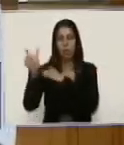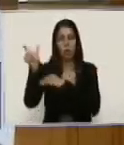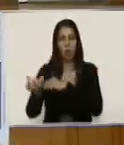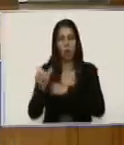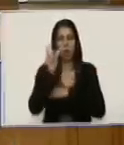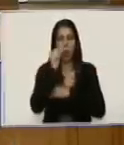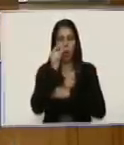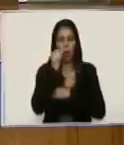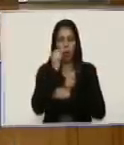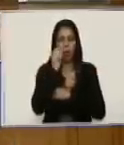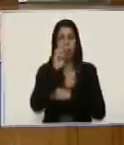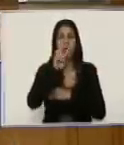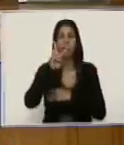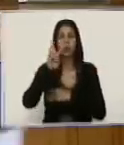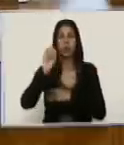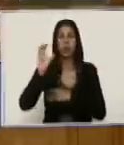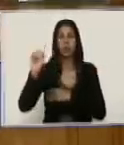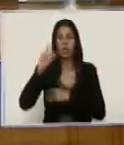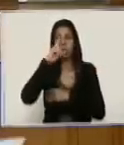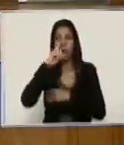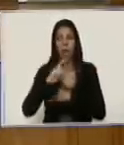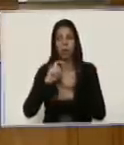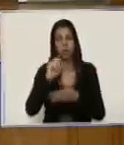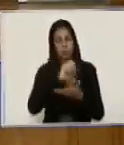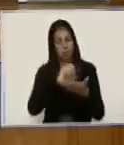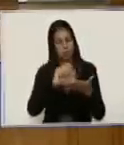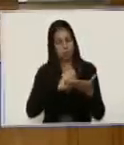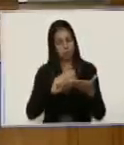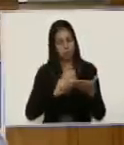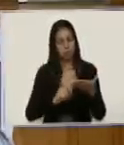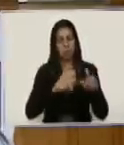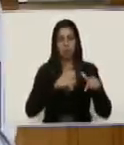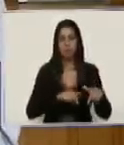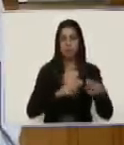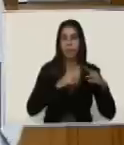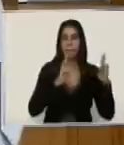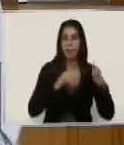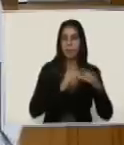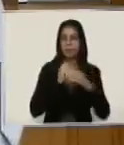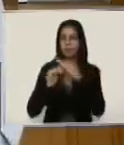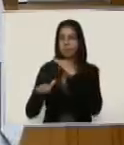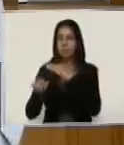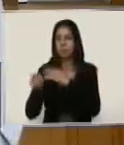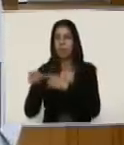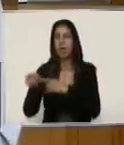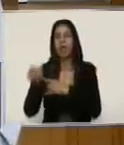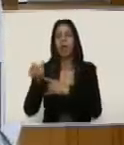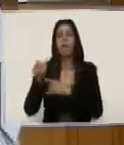años exactamente, las cartas que mandó de Angostura, y ahí Bolívar